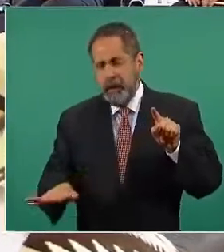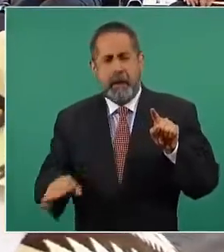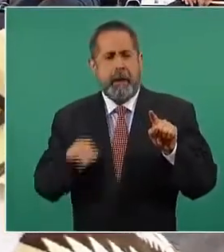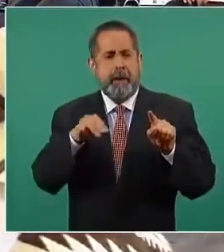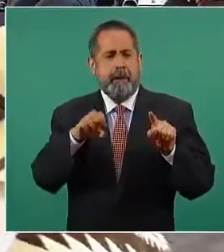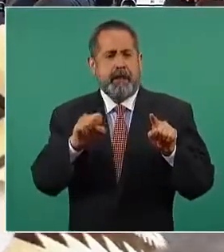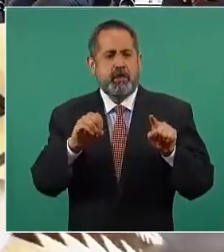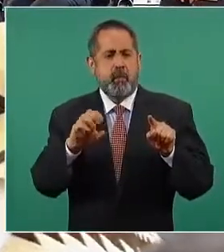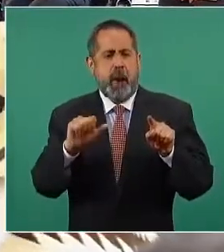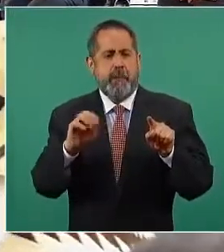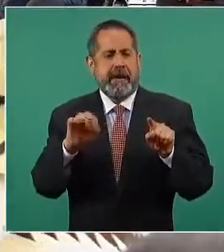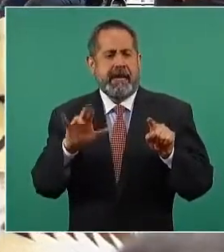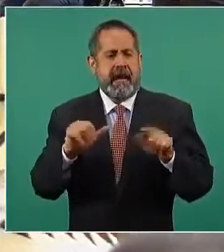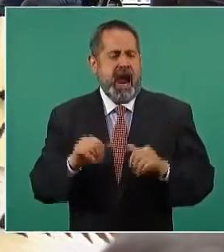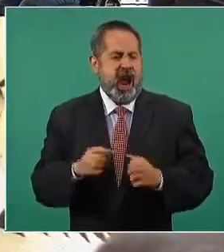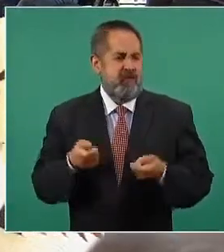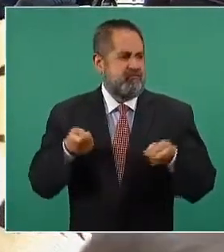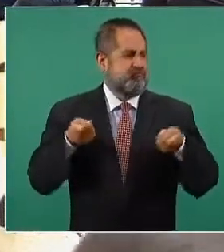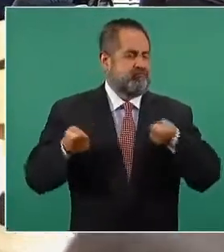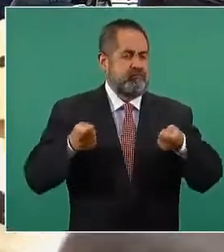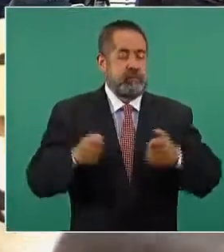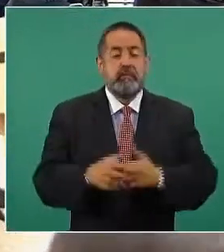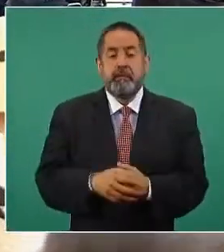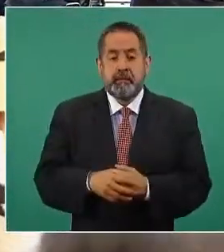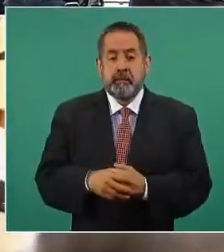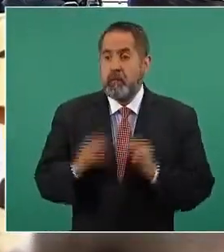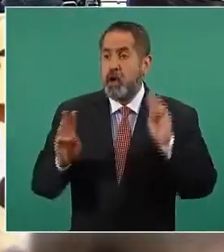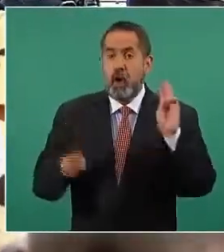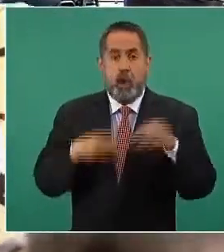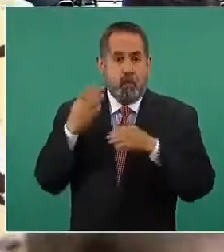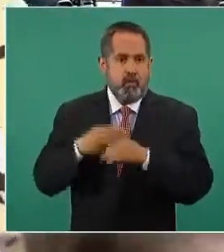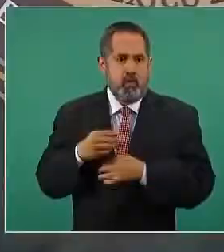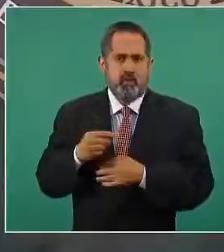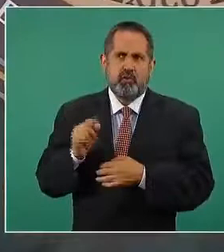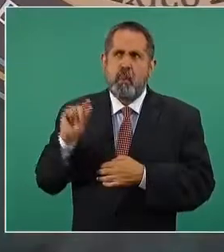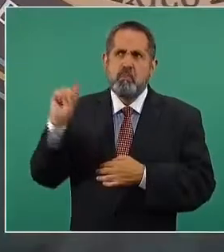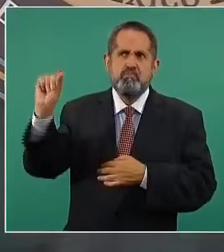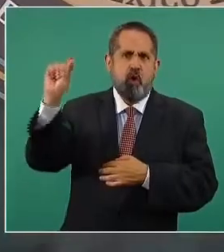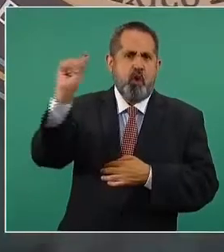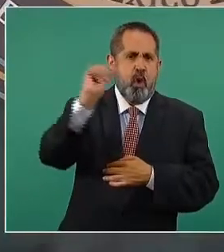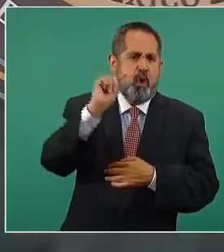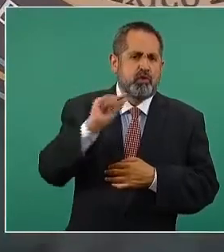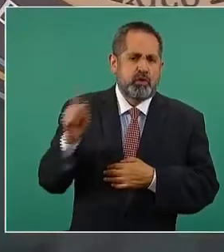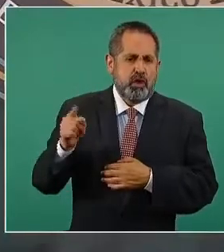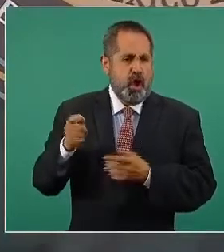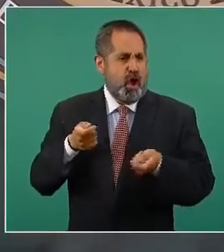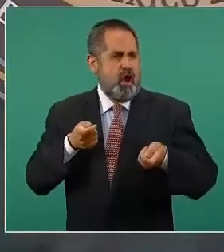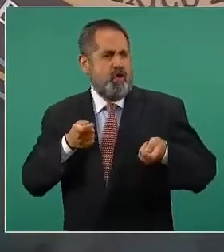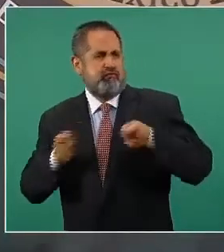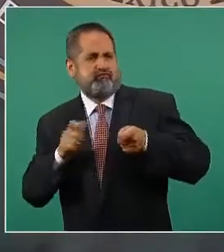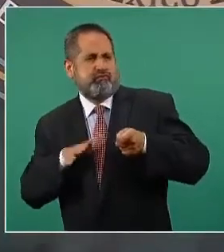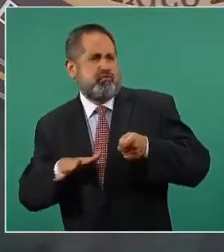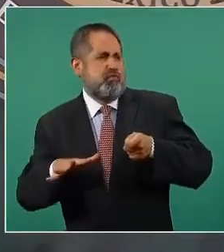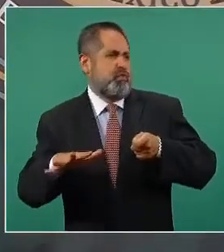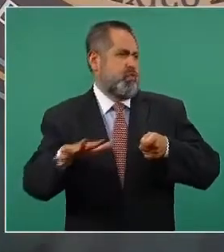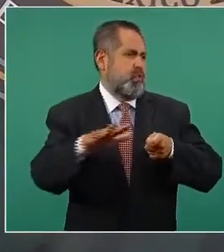Pocos pueblos en el mundo logran una hazaña semejante.